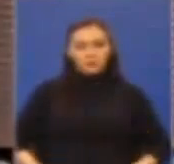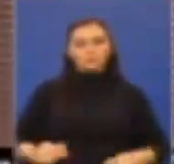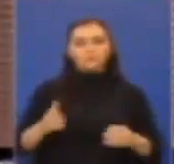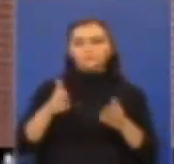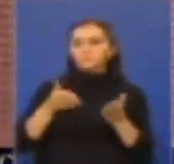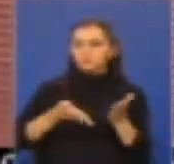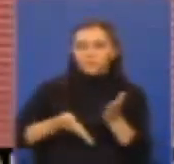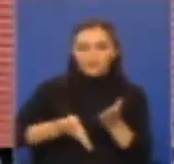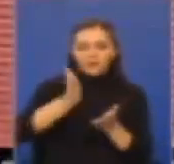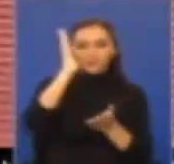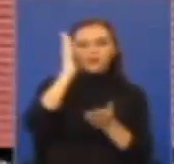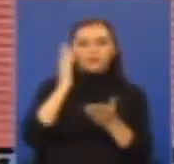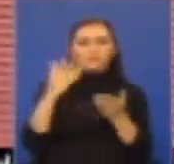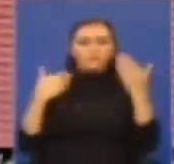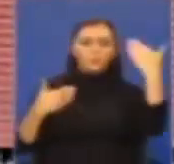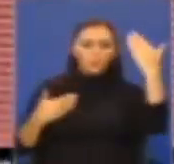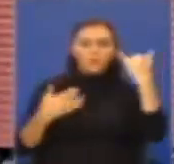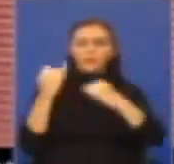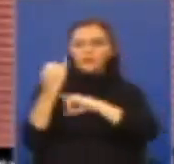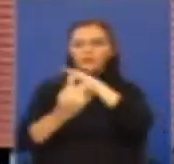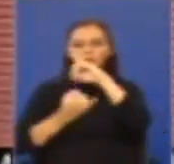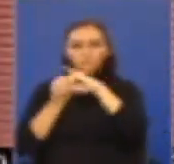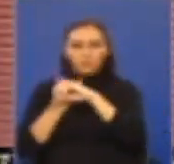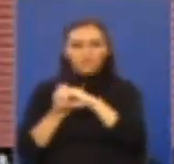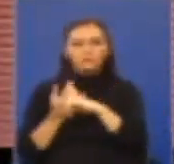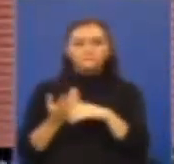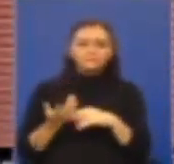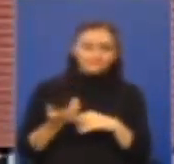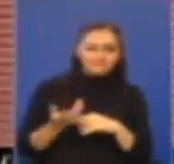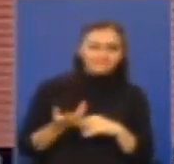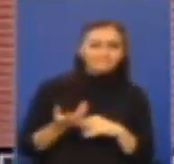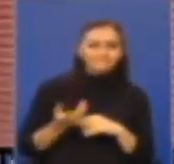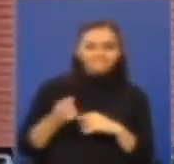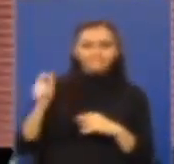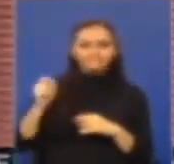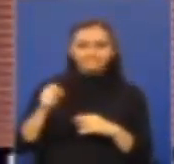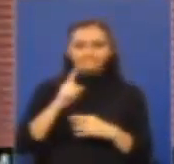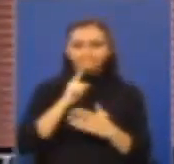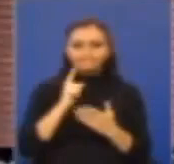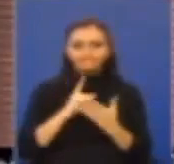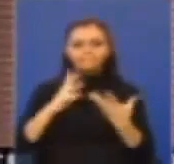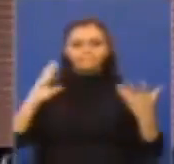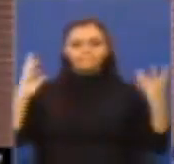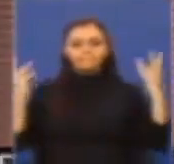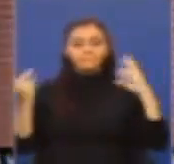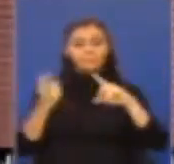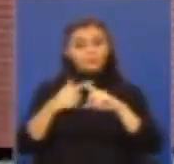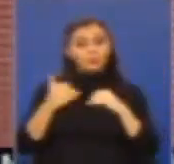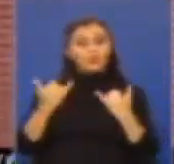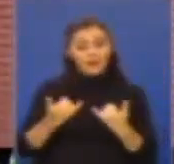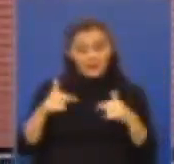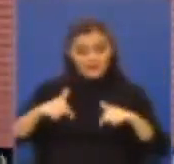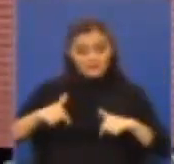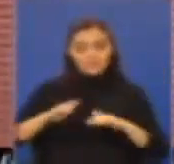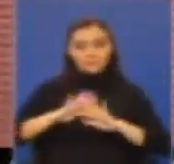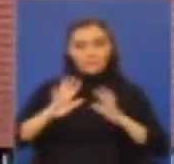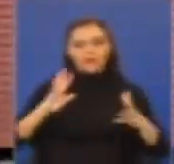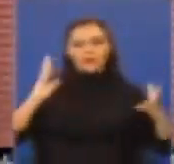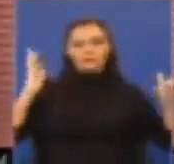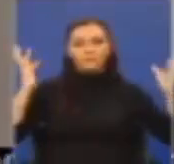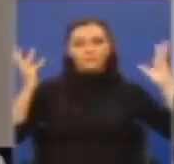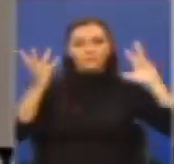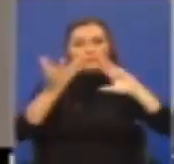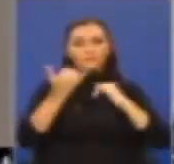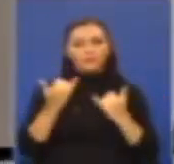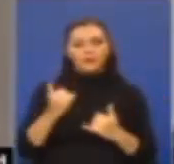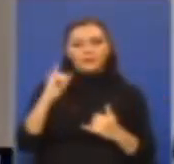vialidad, política internacional, donde se ha revolucionado todo. Aquí hemos hecho reformistas, y ahora es revolucionar